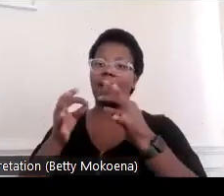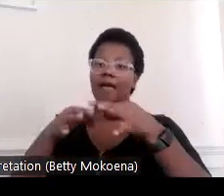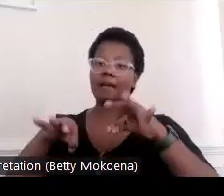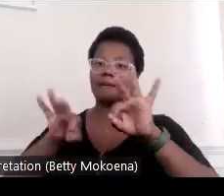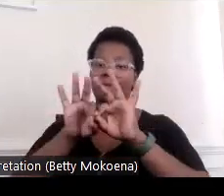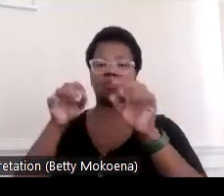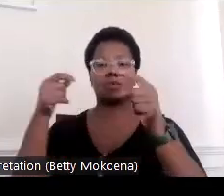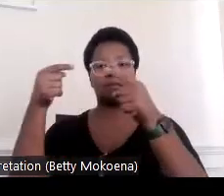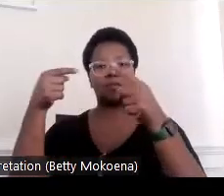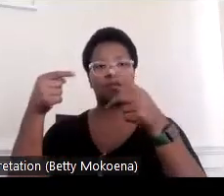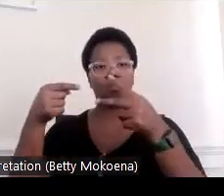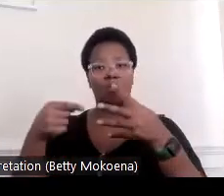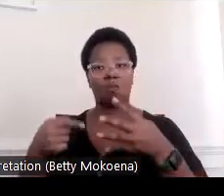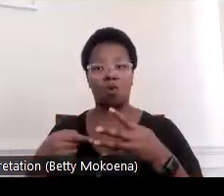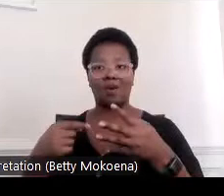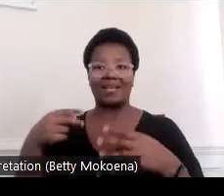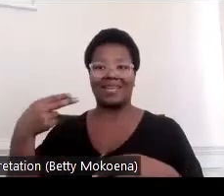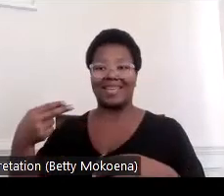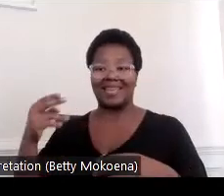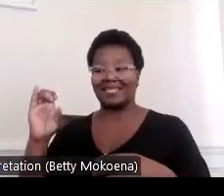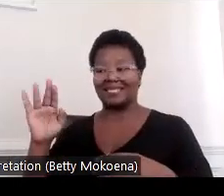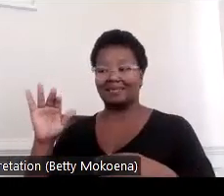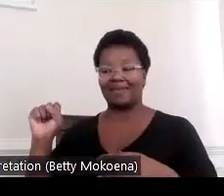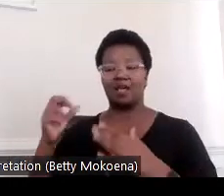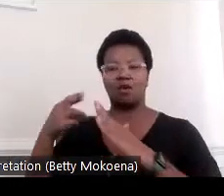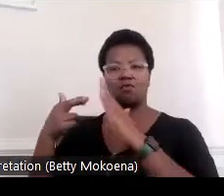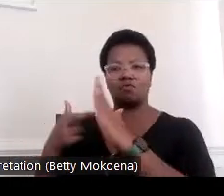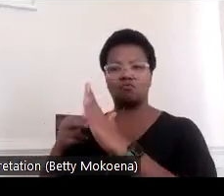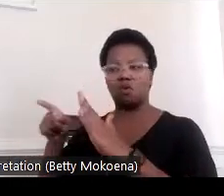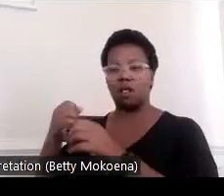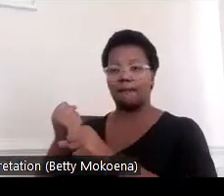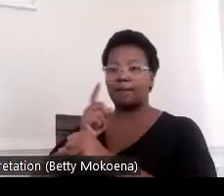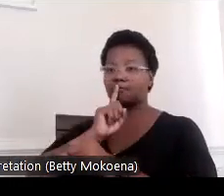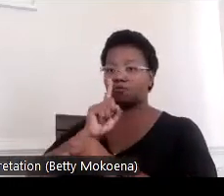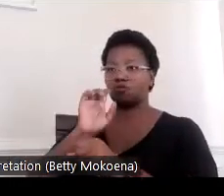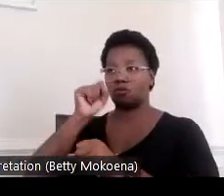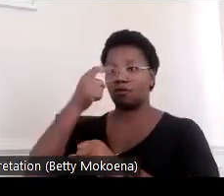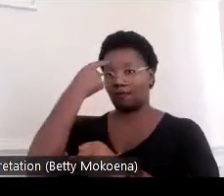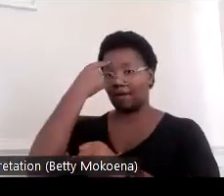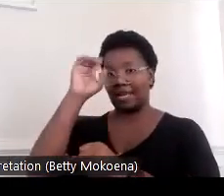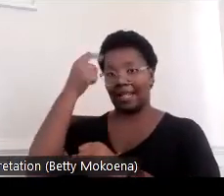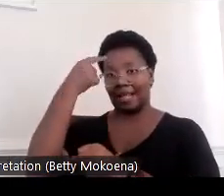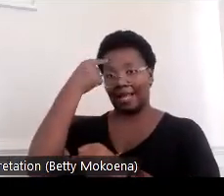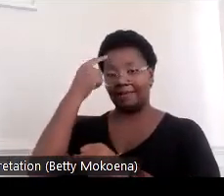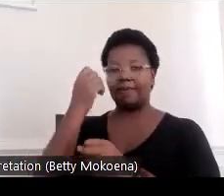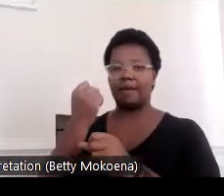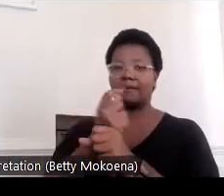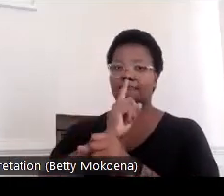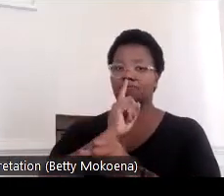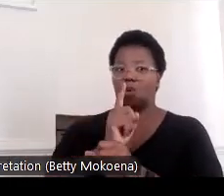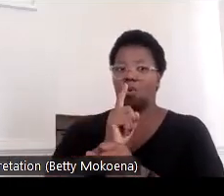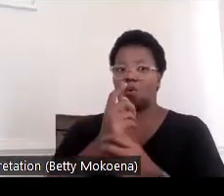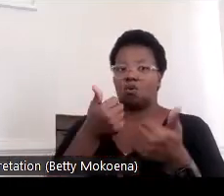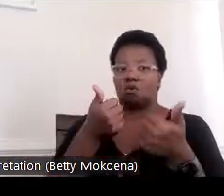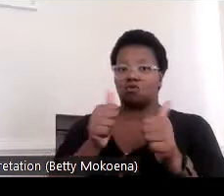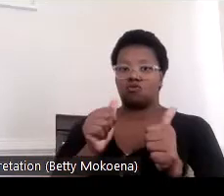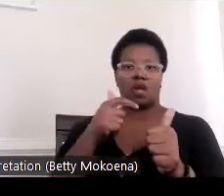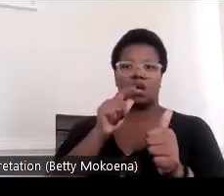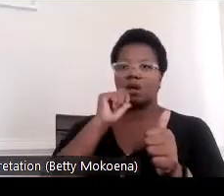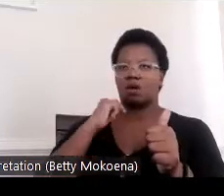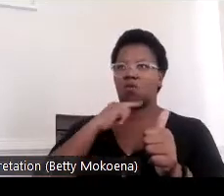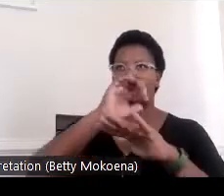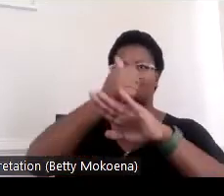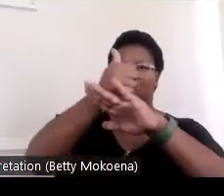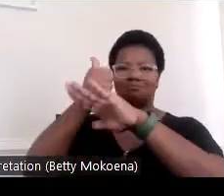las partes principales de regla final hsbs es que para asegurar que el Gobierno Federal o discute el Gobierno Federal